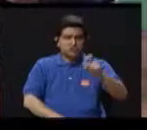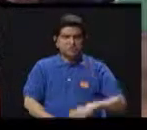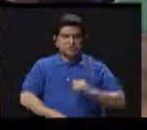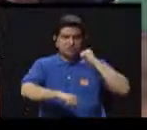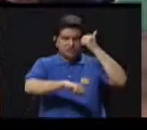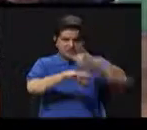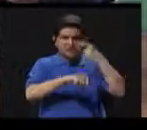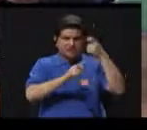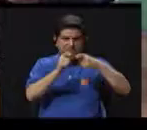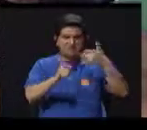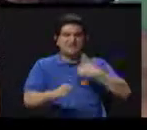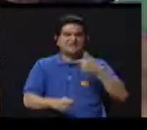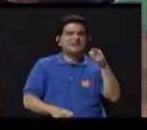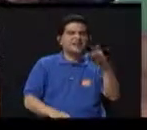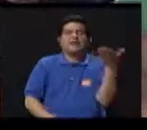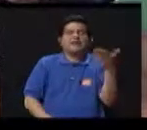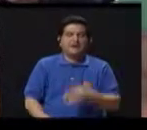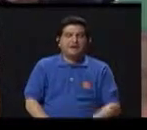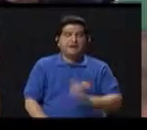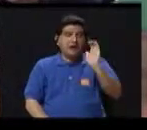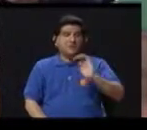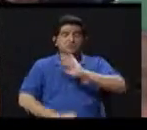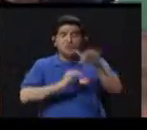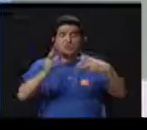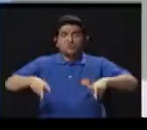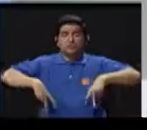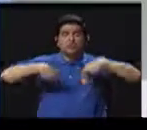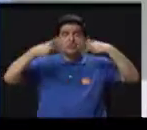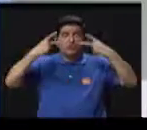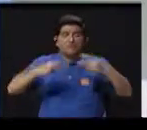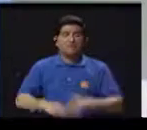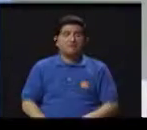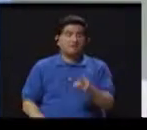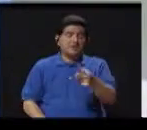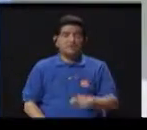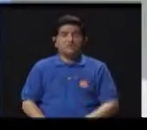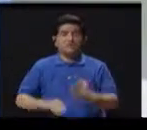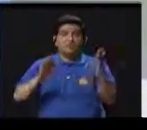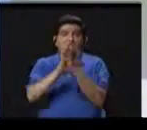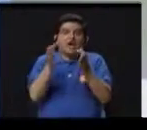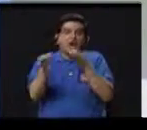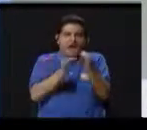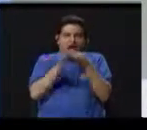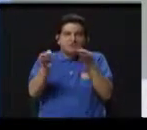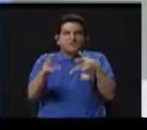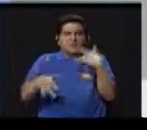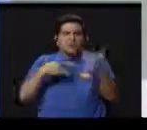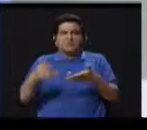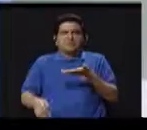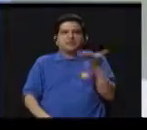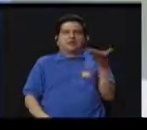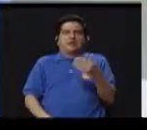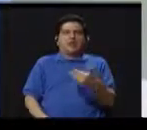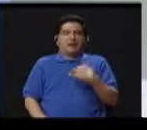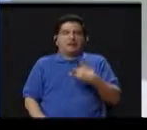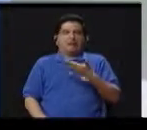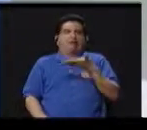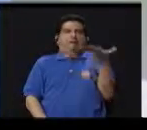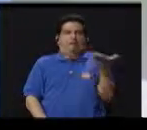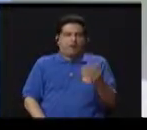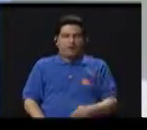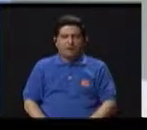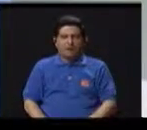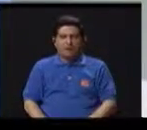lograron diagnosticar y determinar exactamente qué era lo que él tenía. Entonces, es un niño que toda la vida se ha visto expuesto a estar explicando qué era lo que sentía, claro, qué era